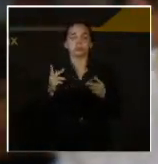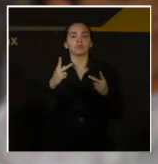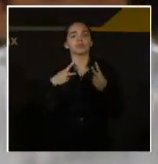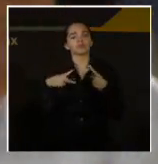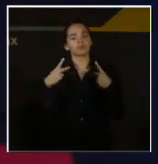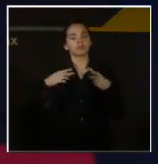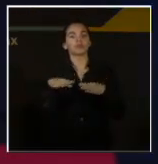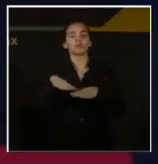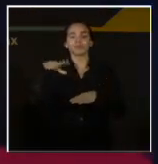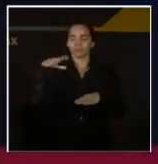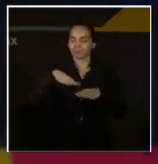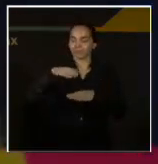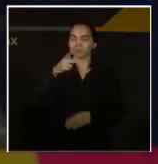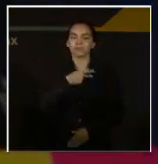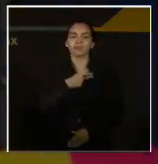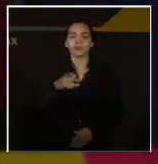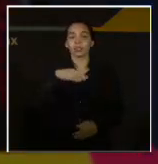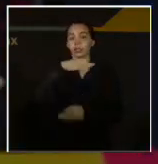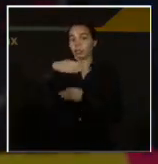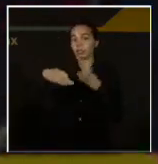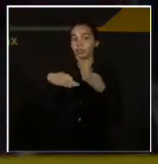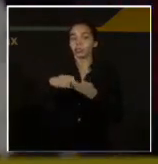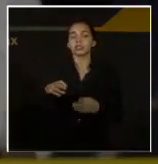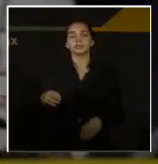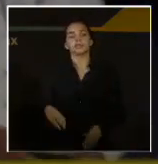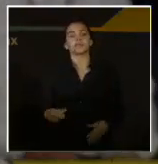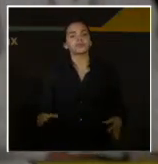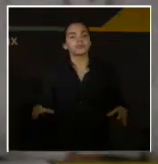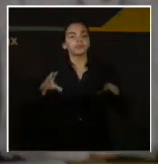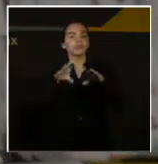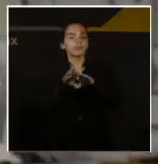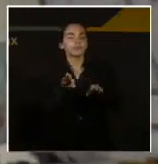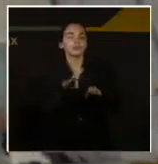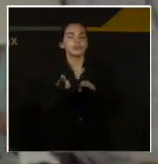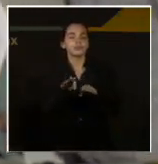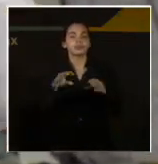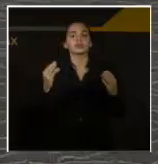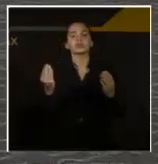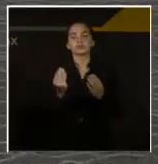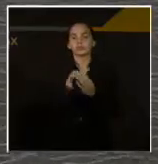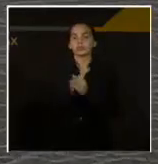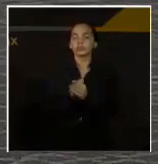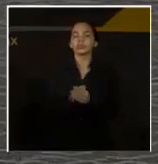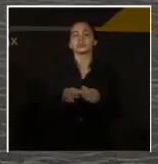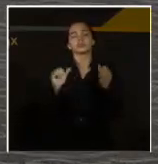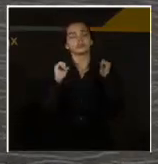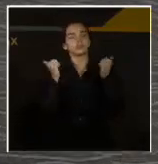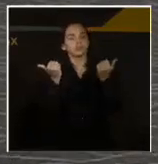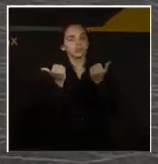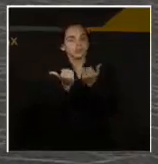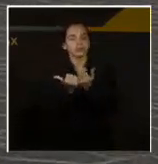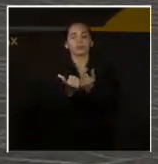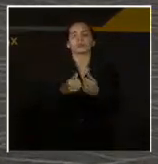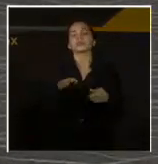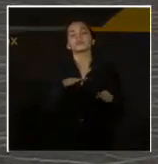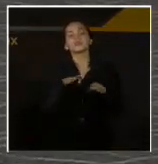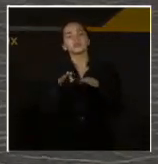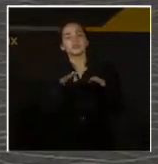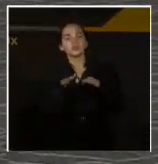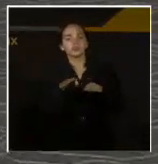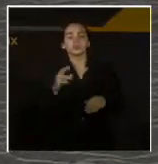más pobres, con todos, que trabajemos conjuntamente con las organizaciones, con los cuerpos colegiados, con